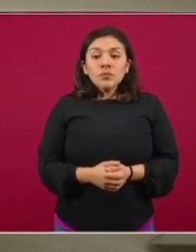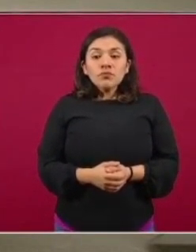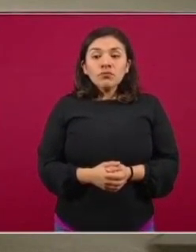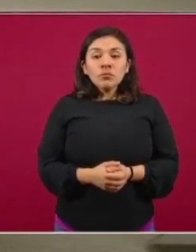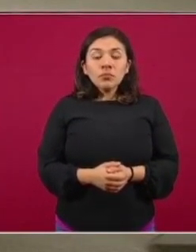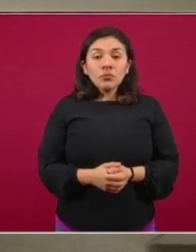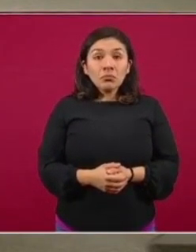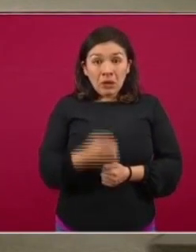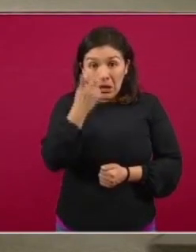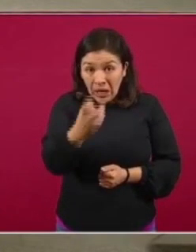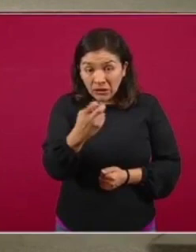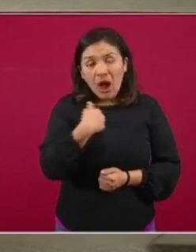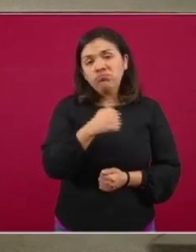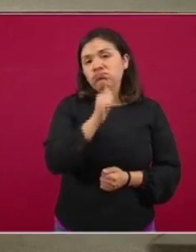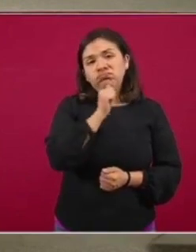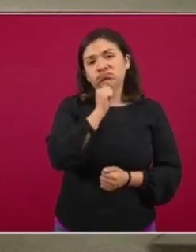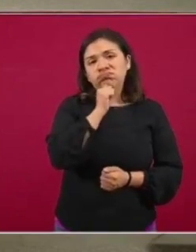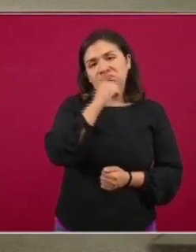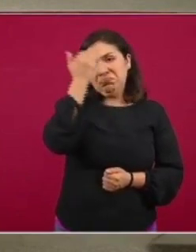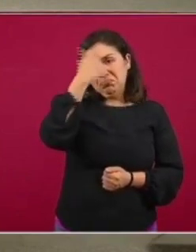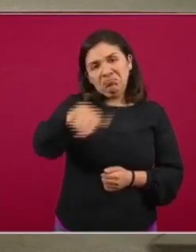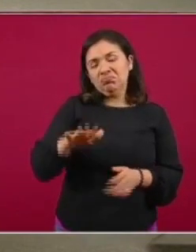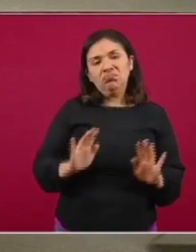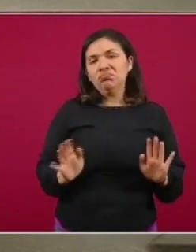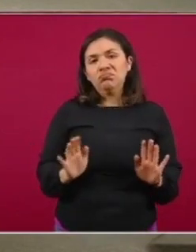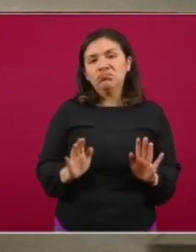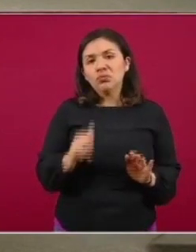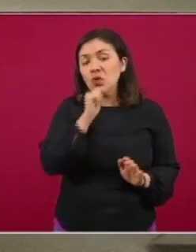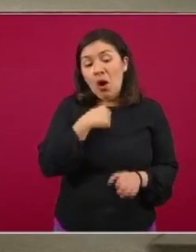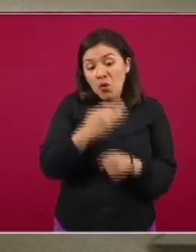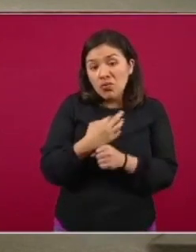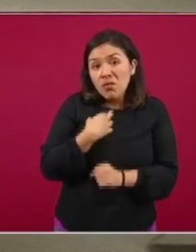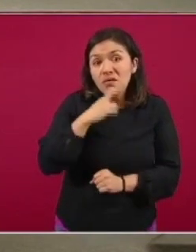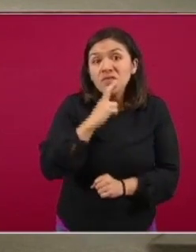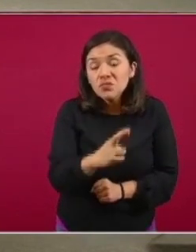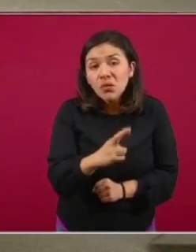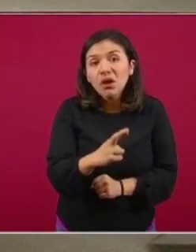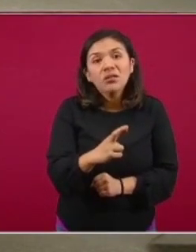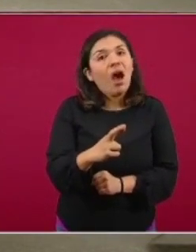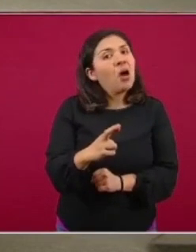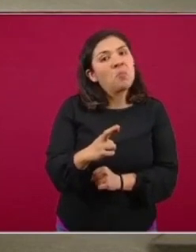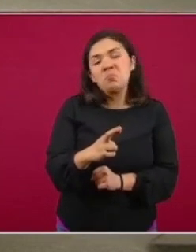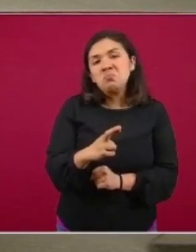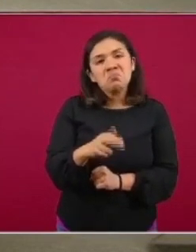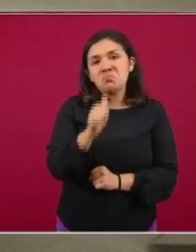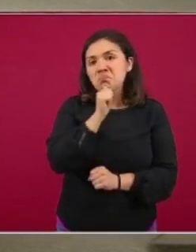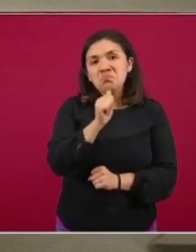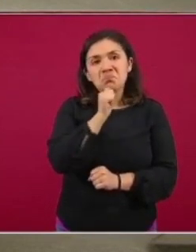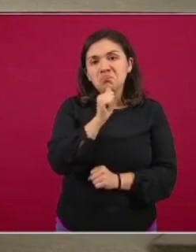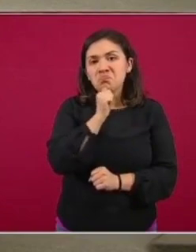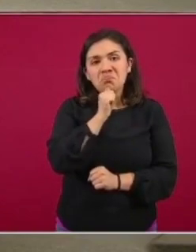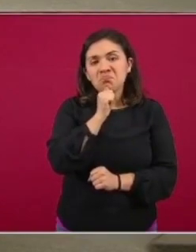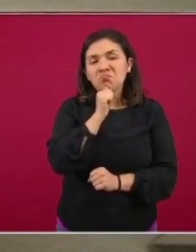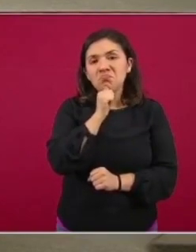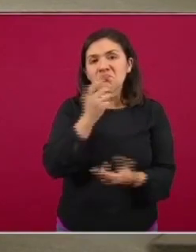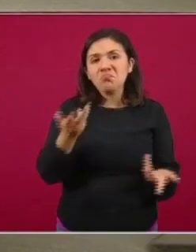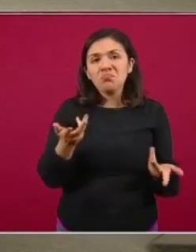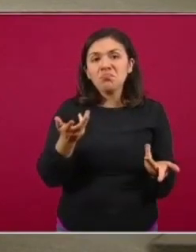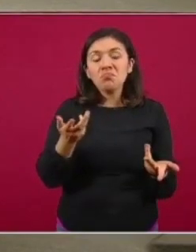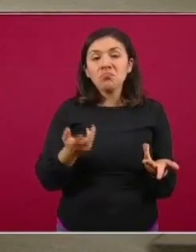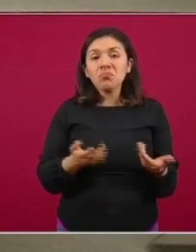No tengo los datos, de entrada no lo voy a poder contestar con precisión las preguntas, ¿no? Esto es